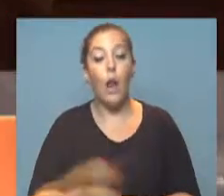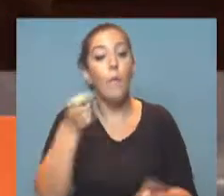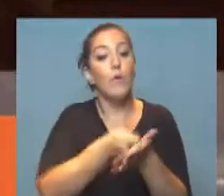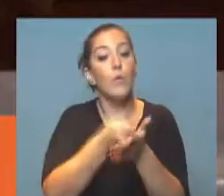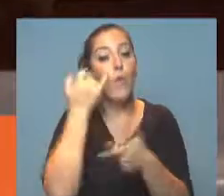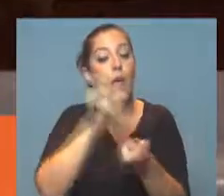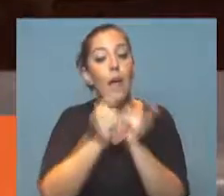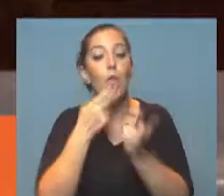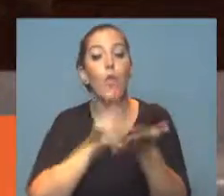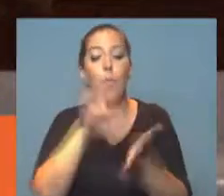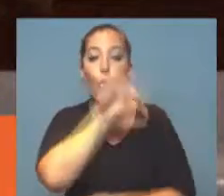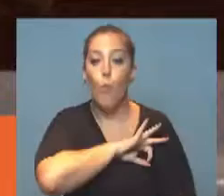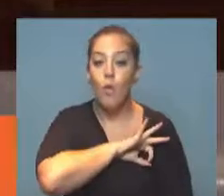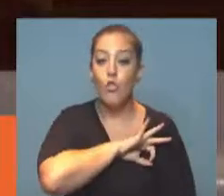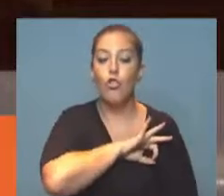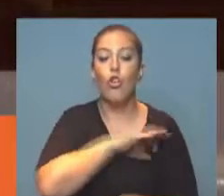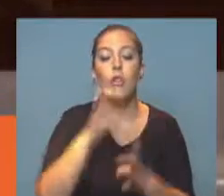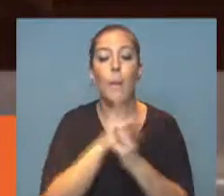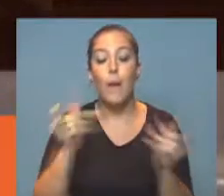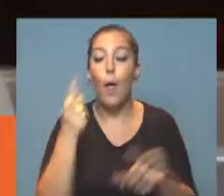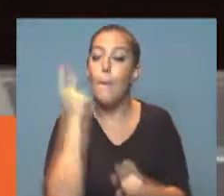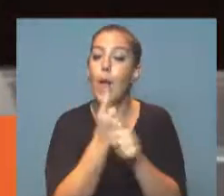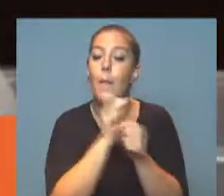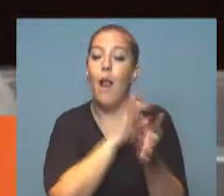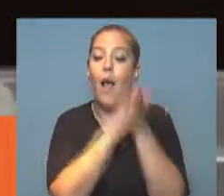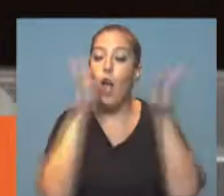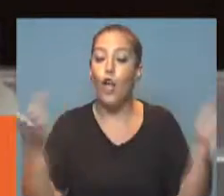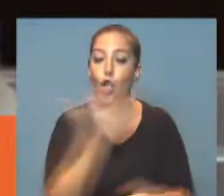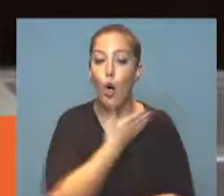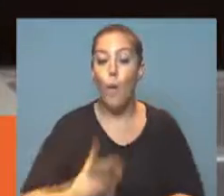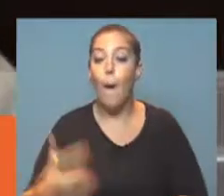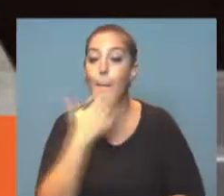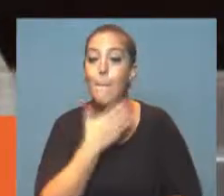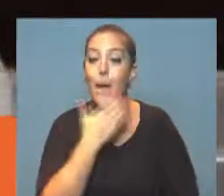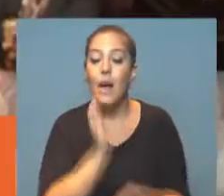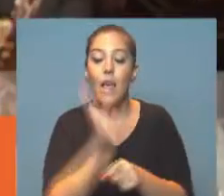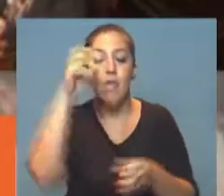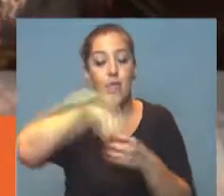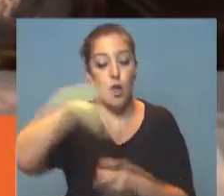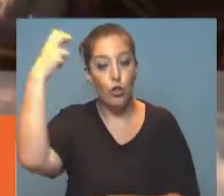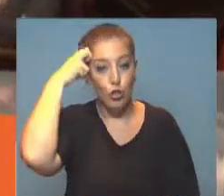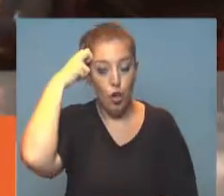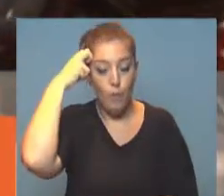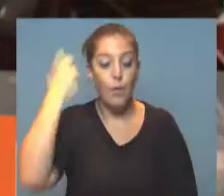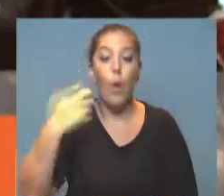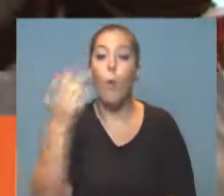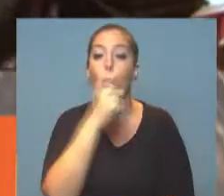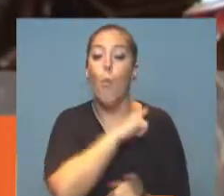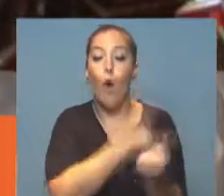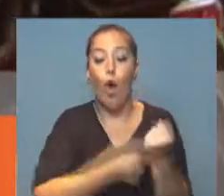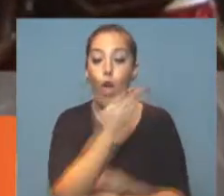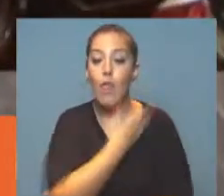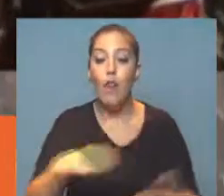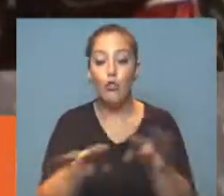modificación del impuesto a las ganancias cerraron el primer año del gobierno de mauricio macri en el parlamento el poder ejecutivo envió un